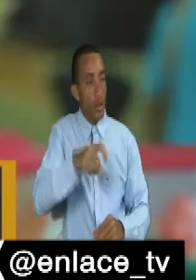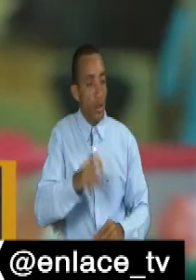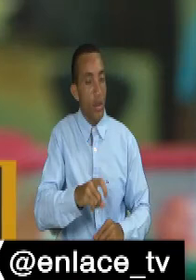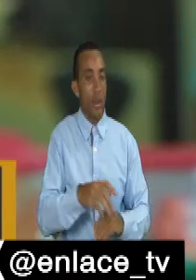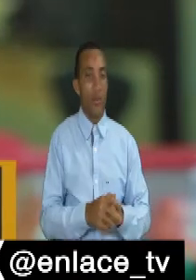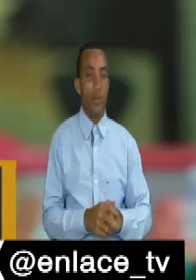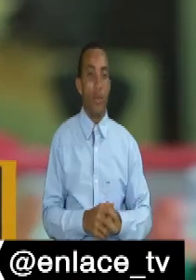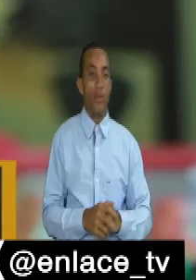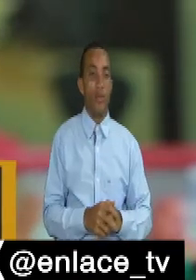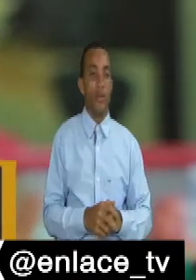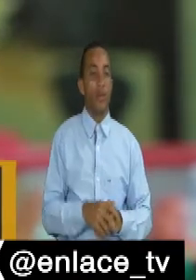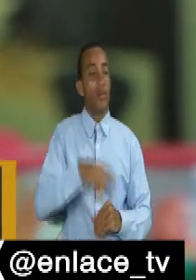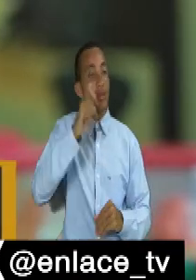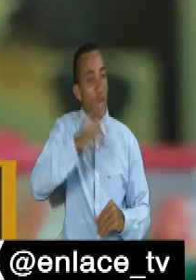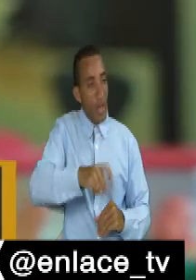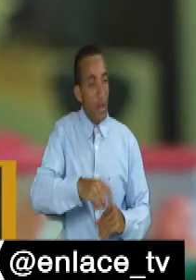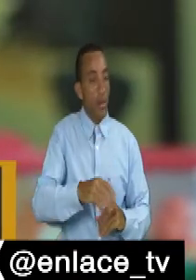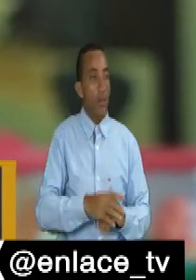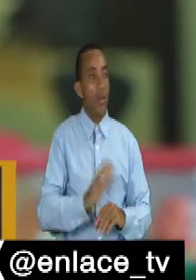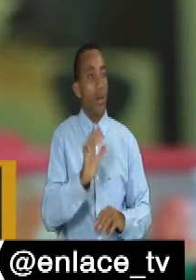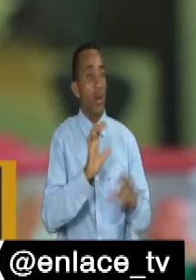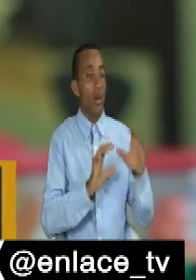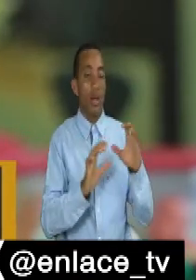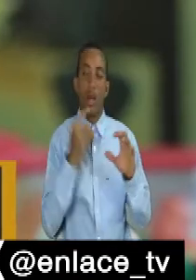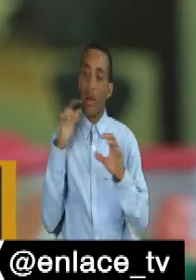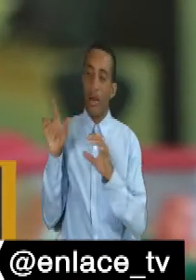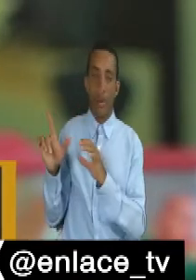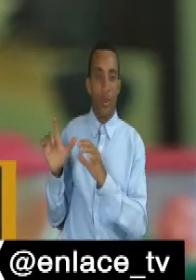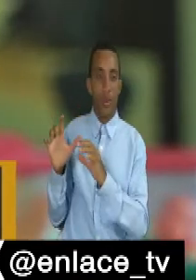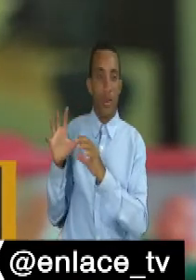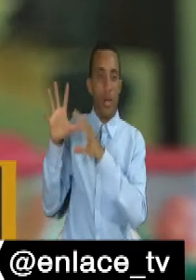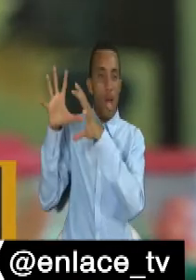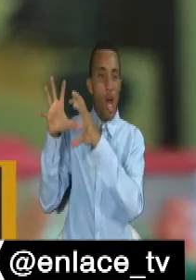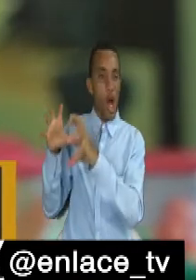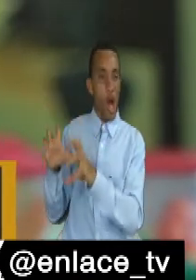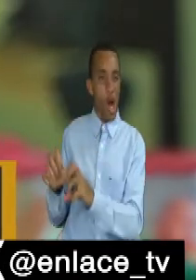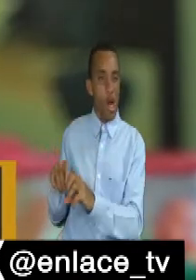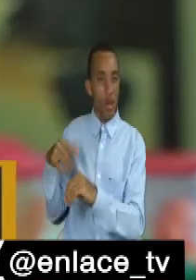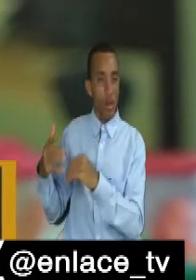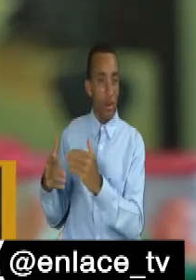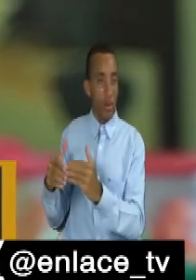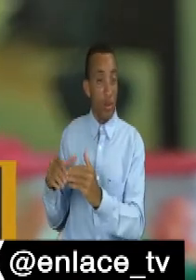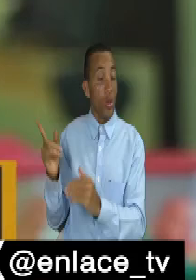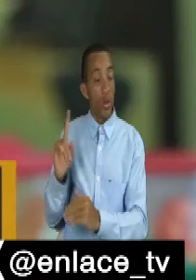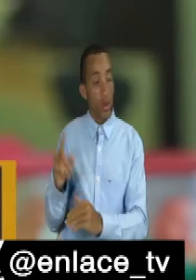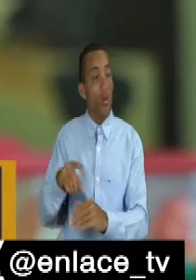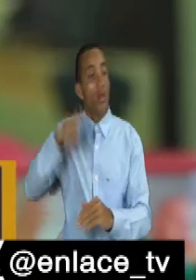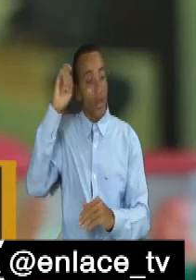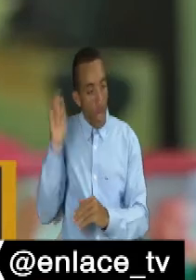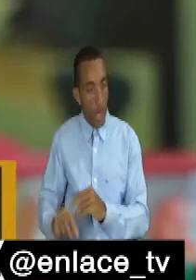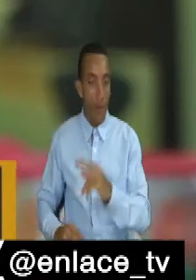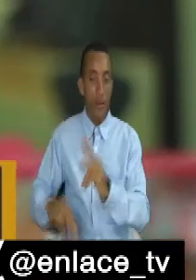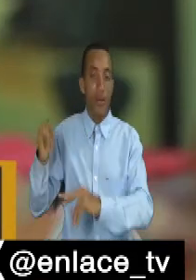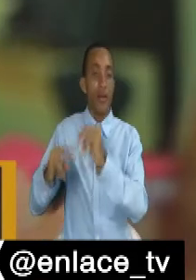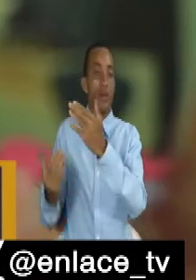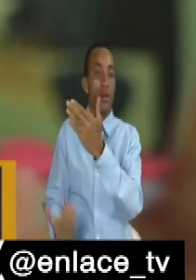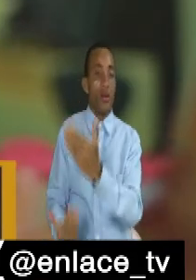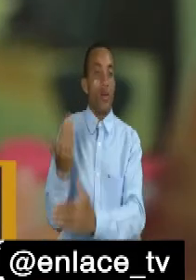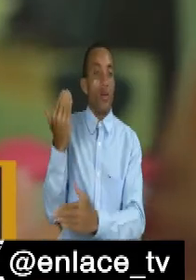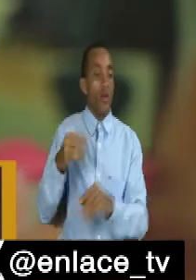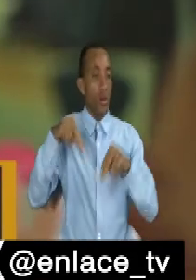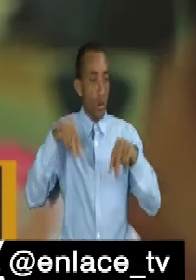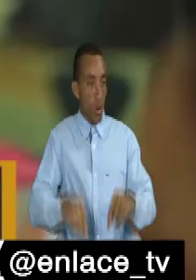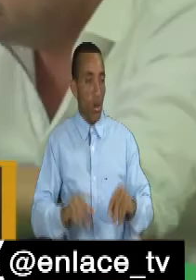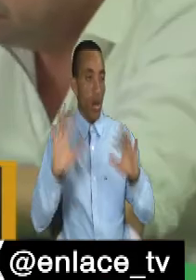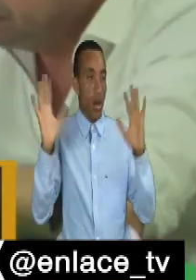modernización, necesitamos evitar la chatarrización de nuestra refinería y hoy es parte de esta temática aquí